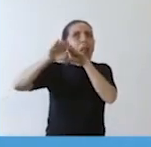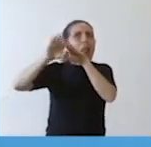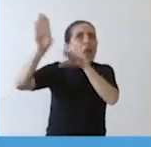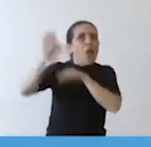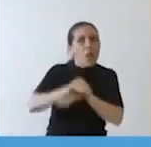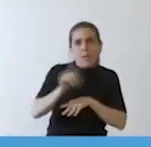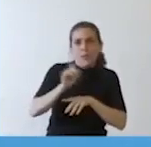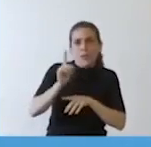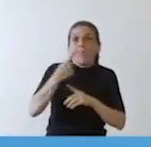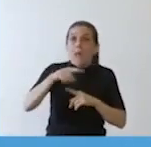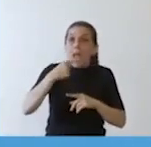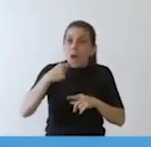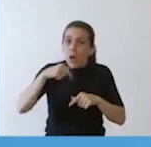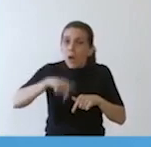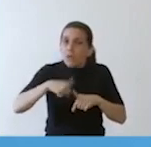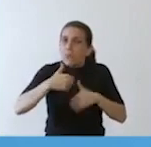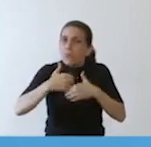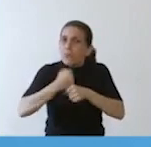de